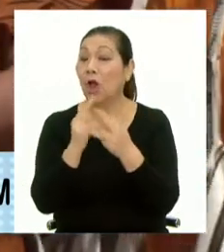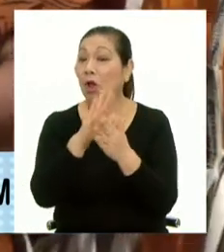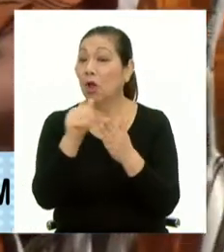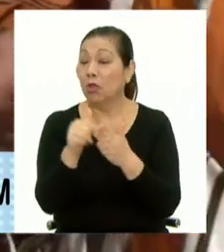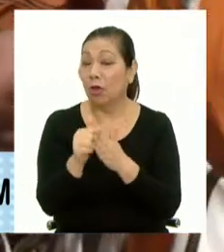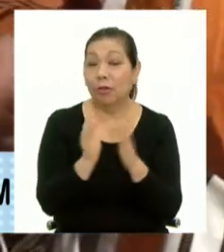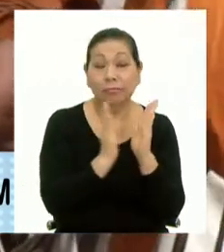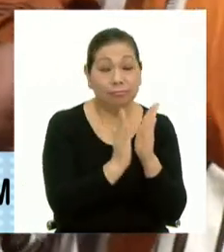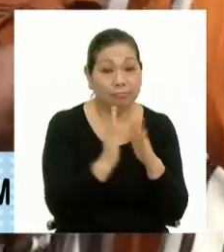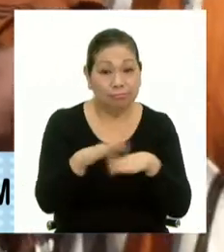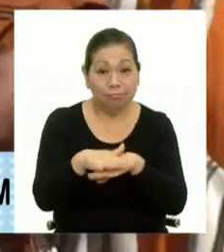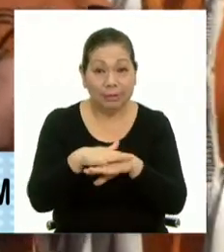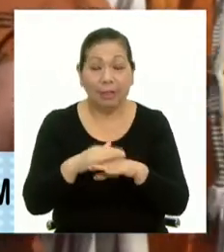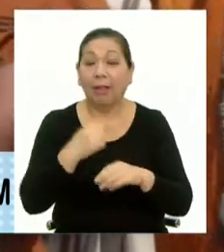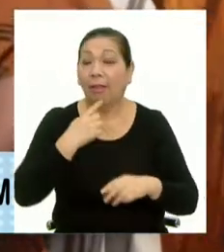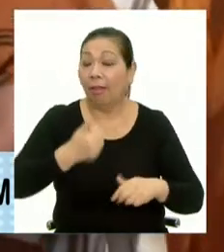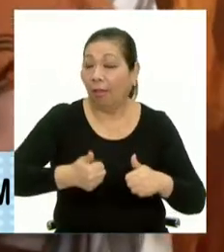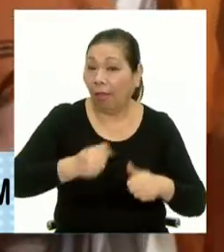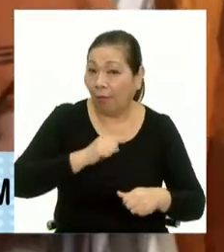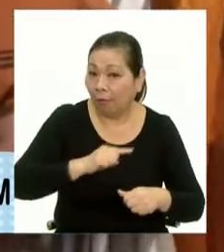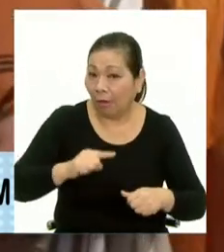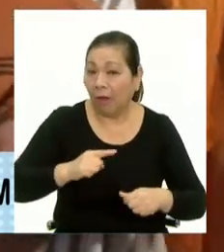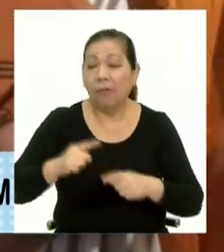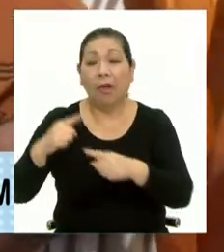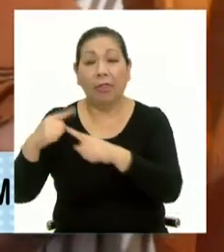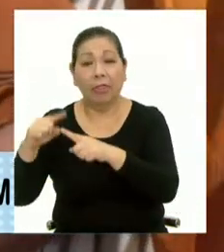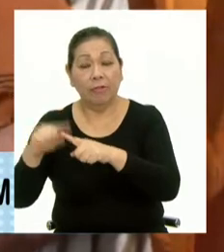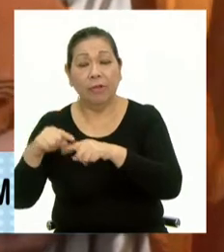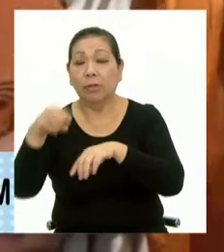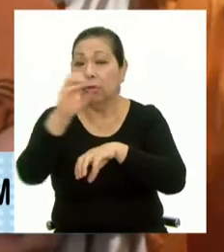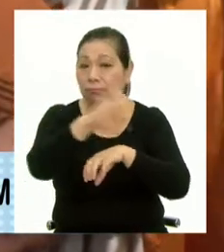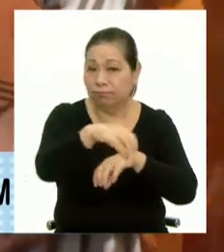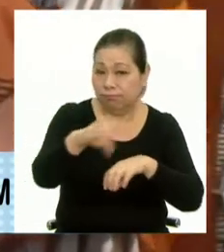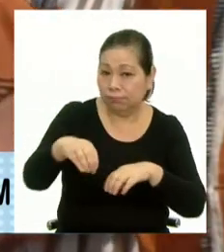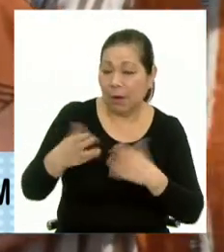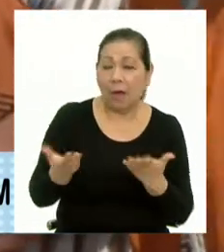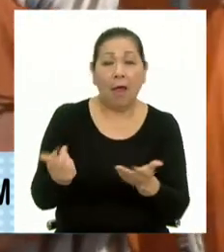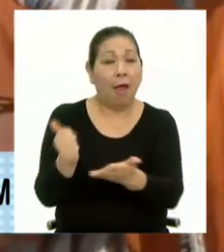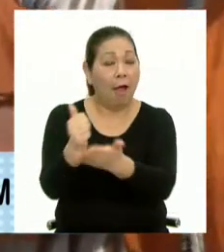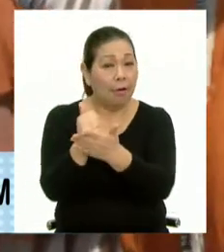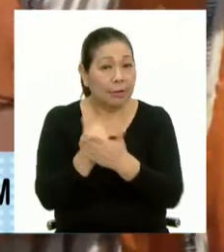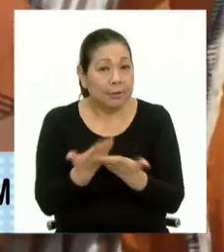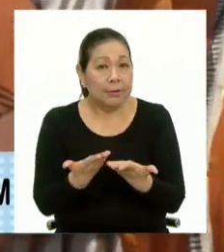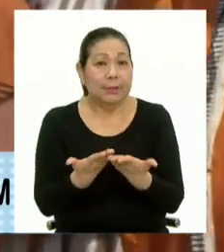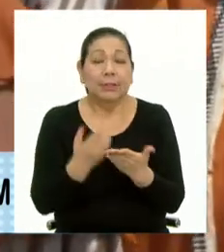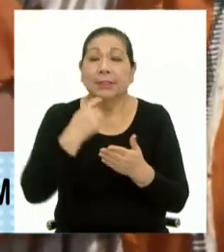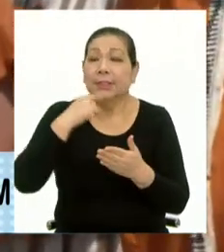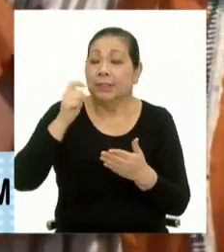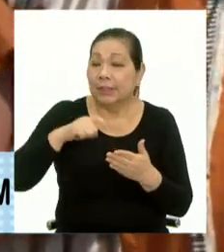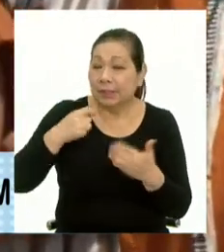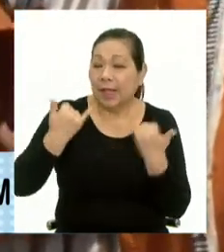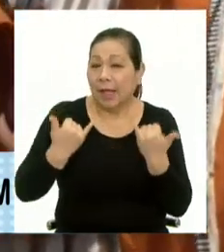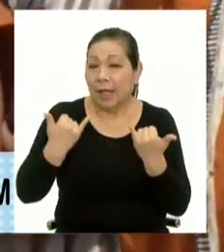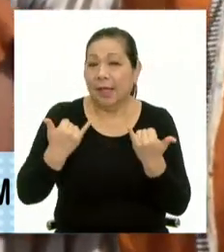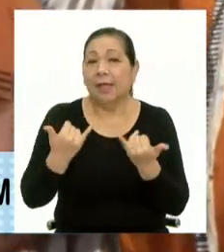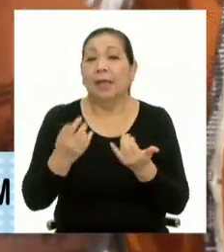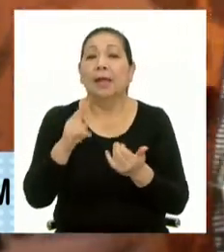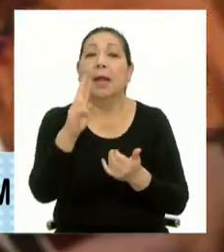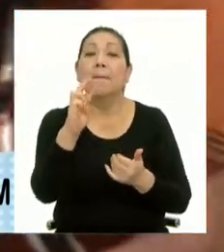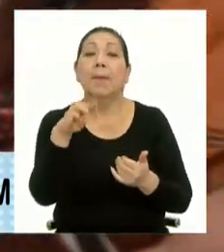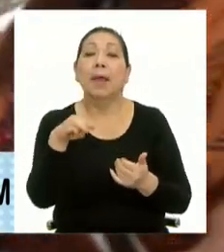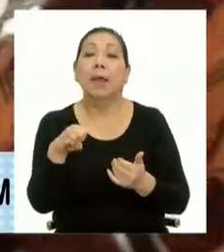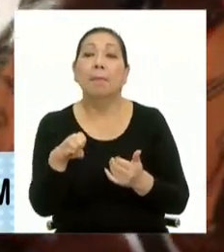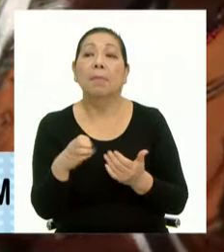las organizaciones, jefes, dirigentes de diferentes organizaciones, alcanzando las necesidades que existen en el Braden. Usted es de